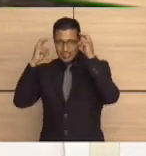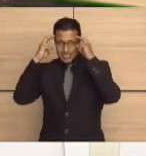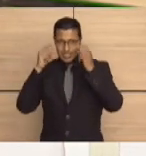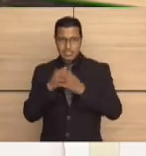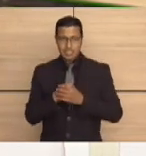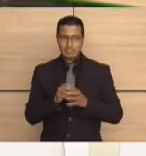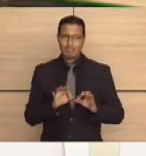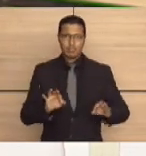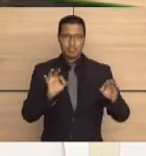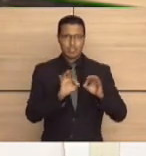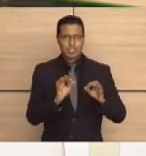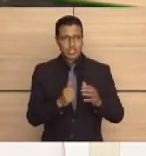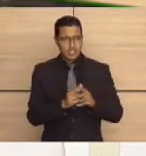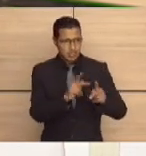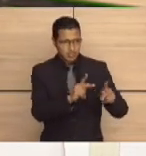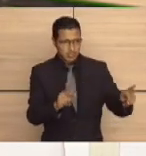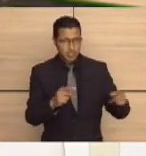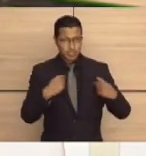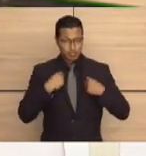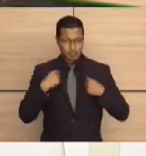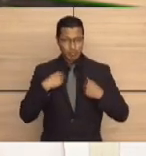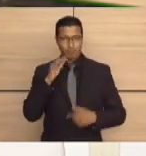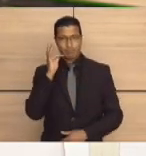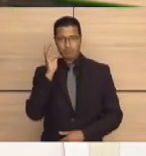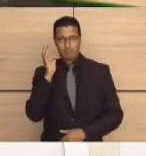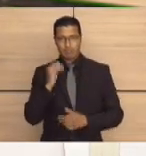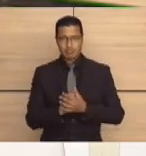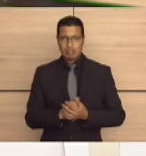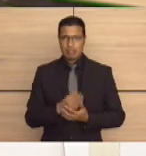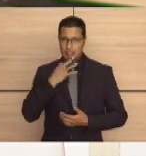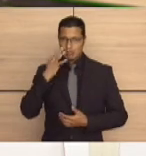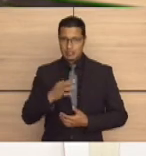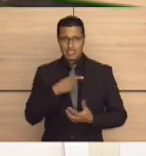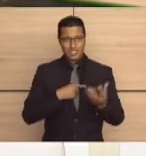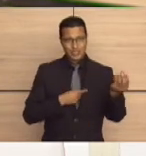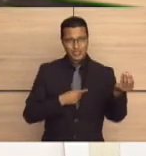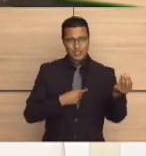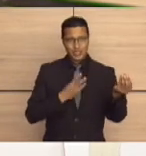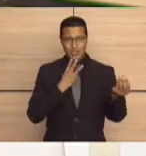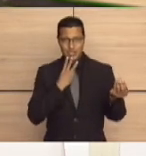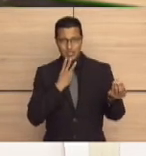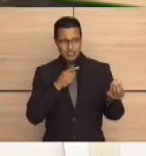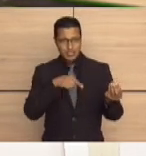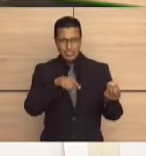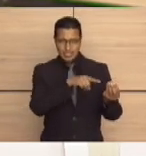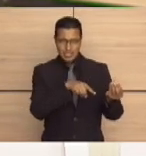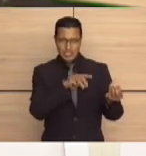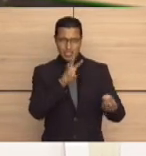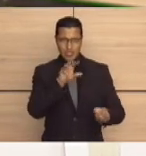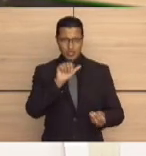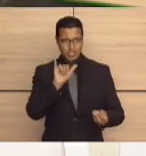pueblo. Yo soy fiel testigo de lo que ha sufrido mi pueblo Wayuu, y a base de lo